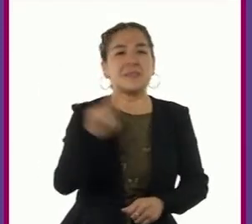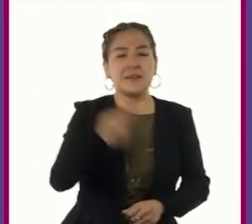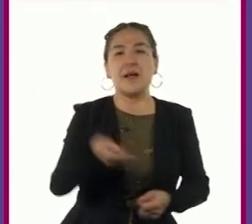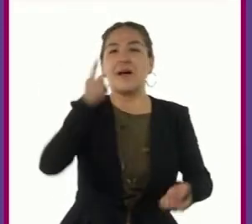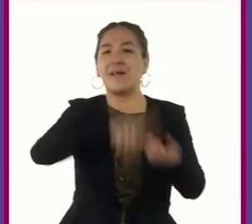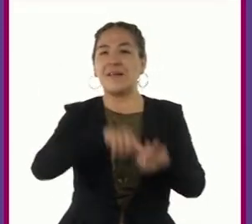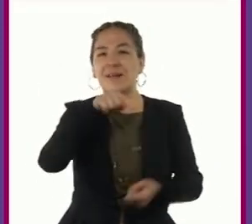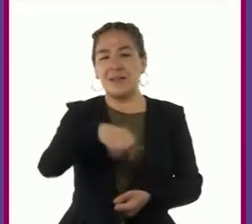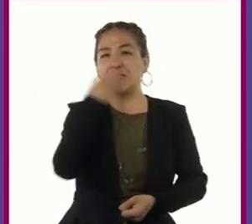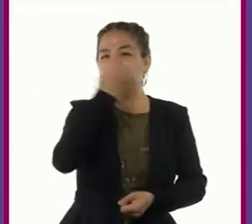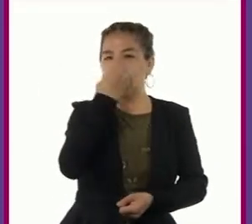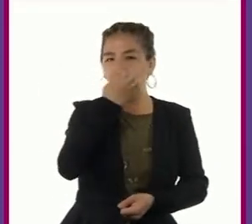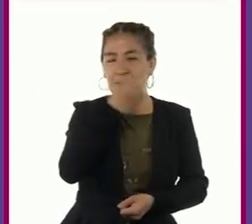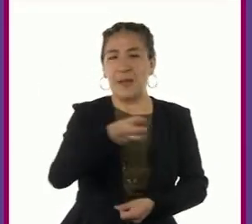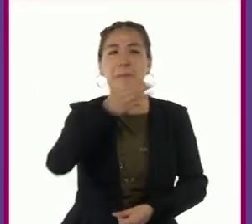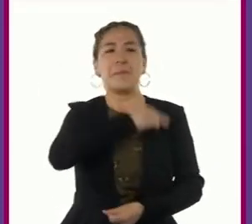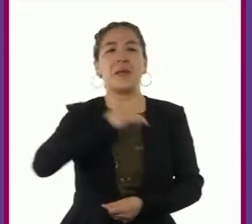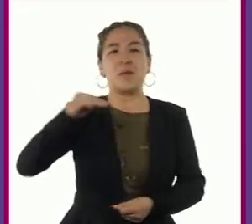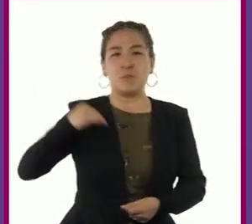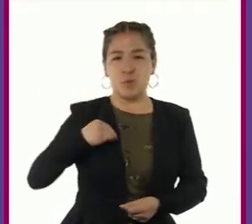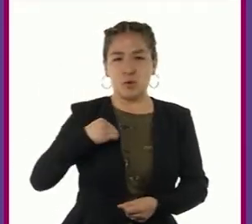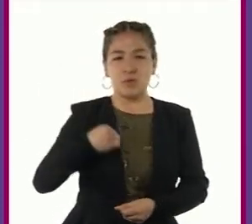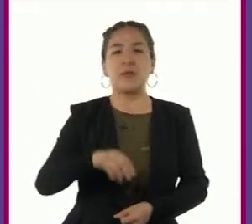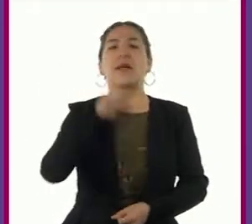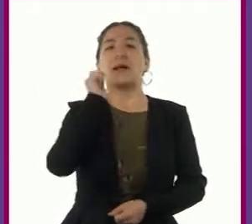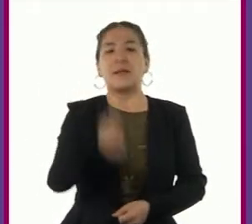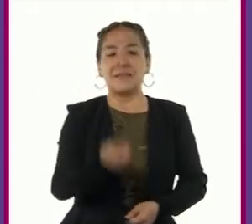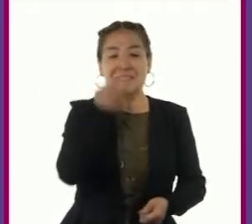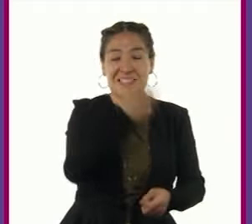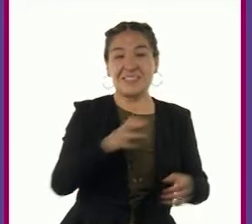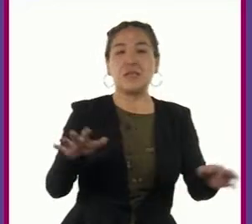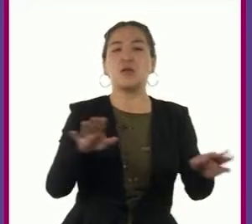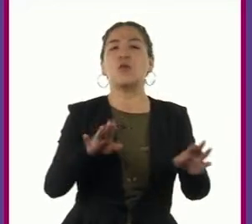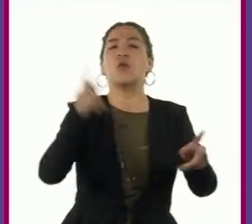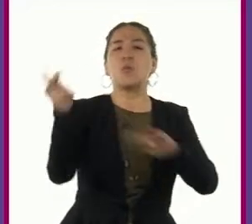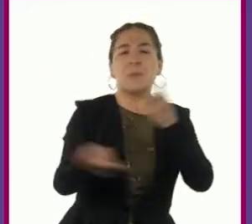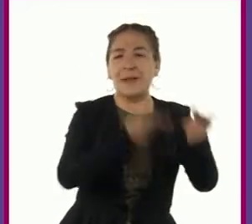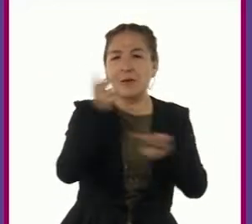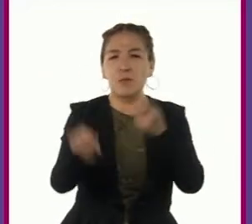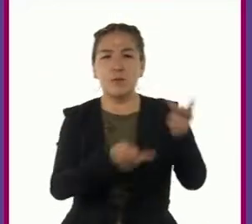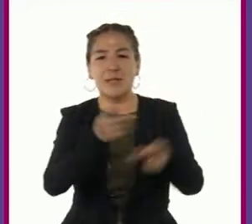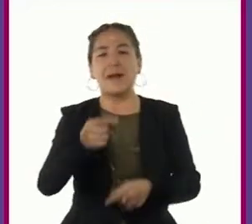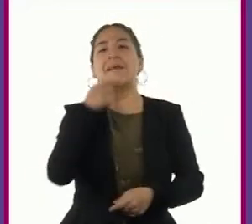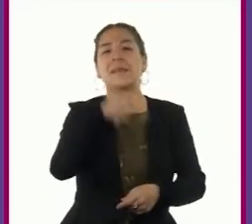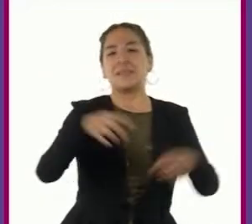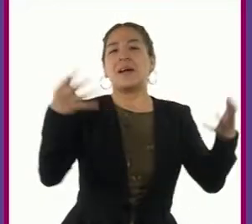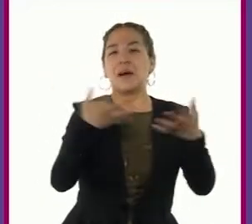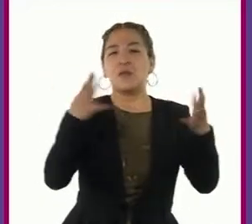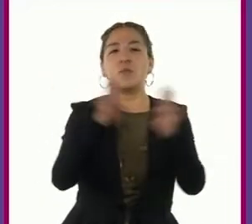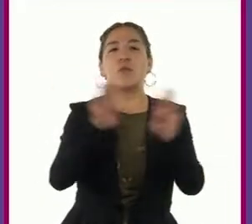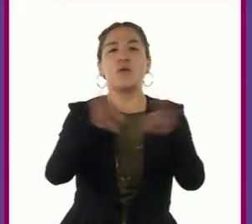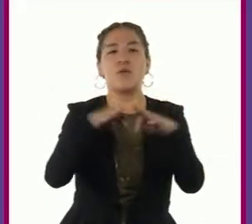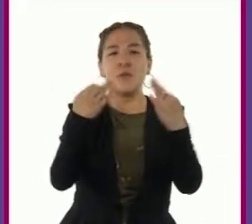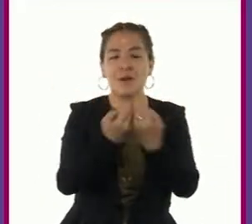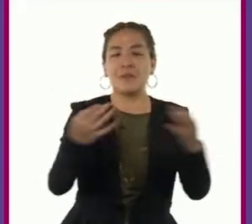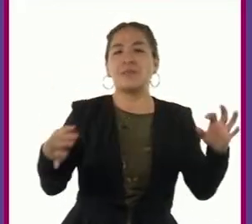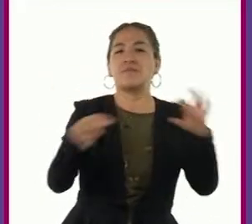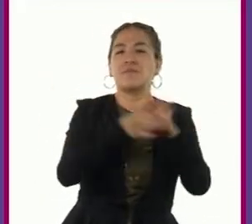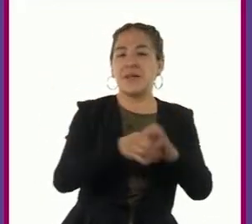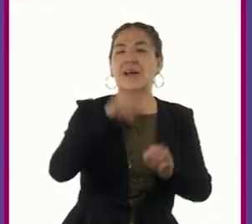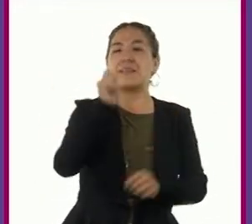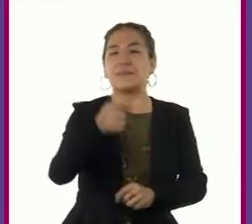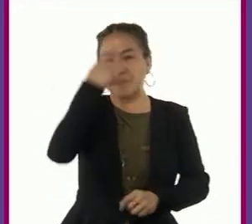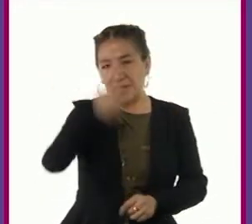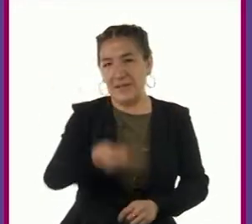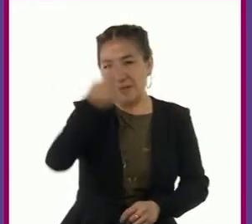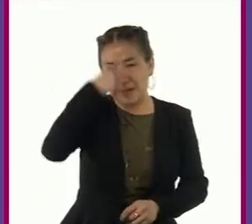los miembros de nuestra escuela. Con base en las consultas, armamos la estrategia de nuestra planilla y decidimos